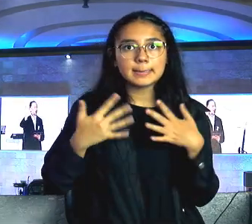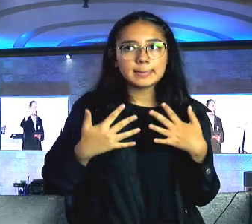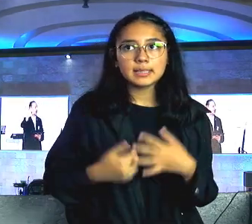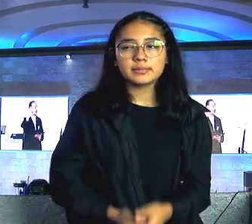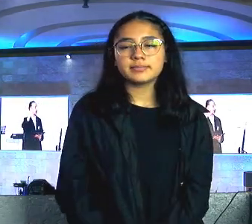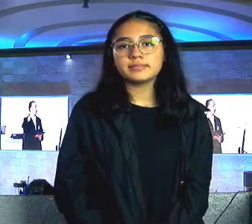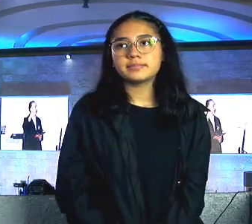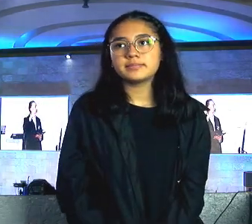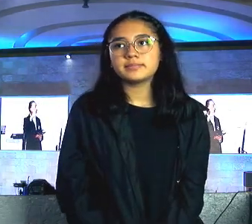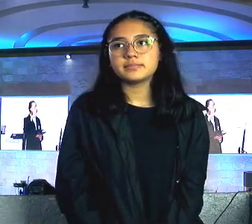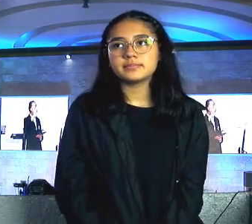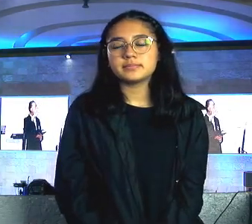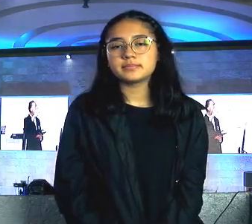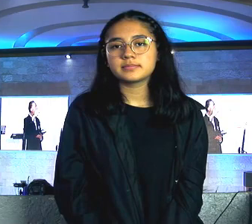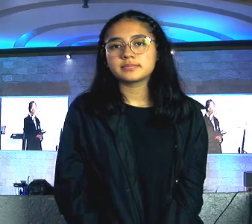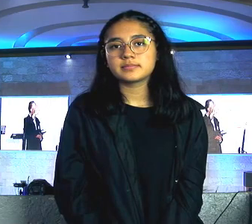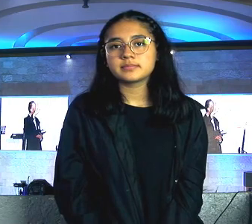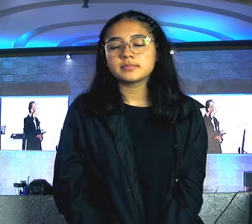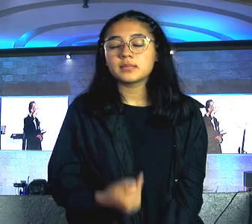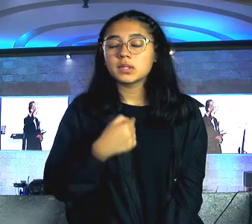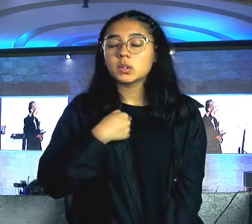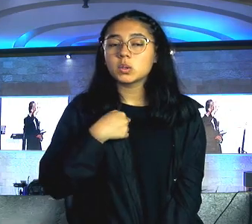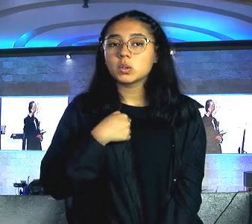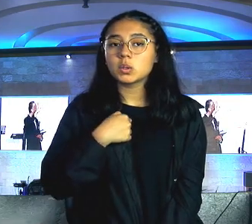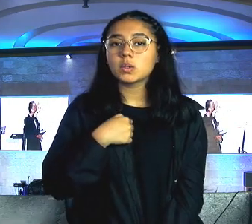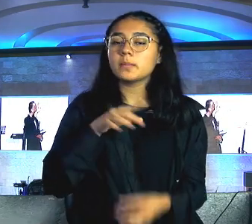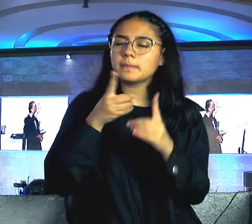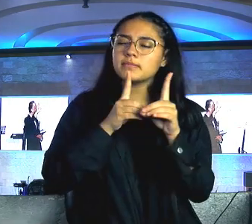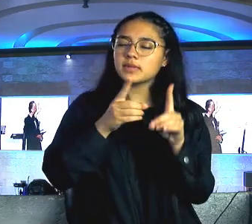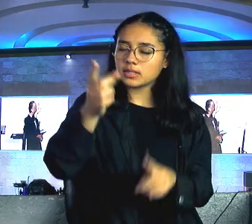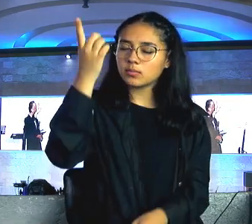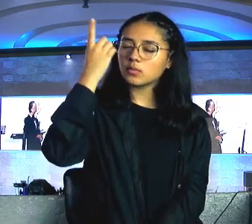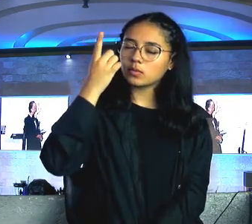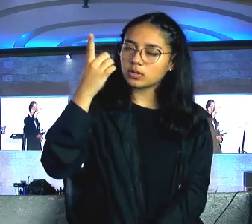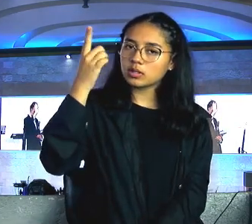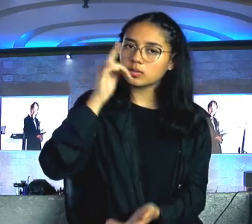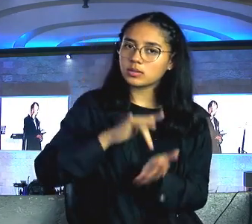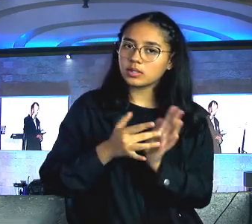¿eh? A ver, ¿cuántos aquí pueden decir yo quiero ser un discípulo de Jesús?